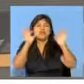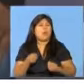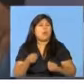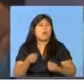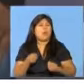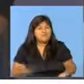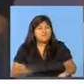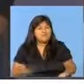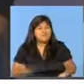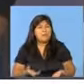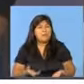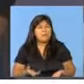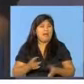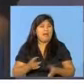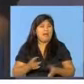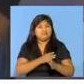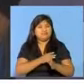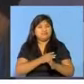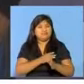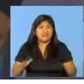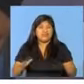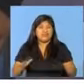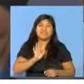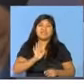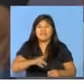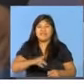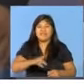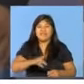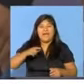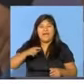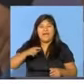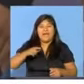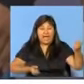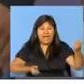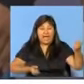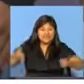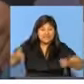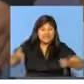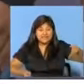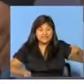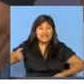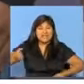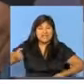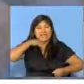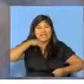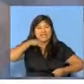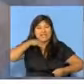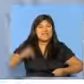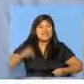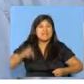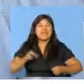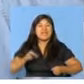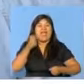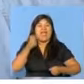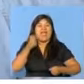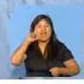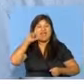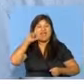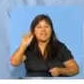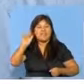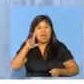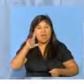se llama es un jeep hidráulico y que va a funcionar con energías renovables a través de células